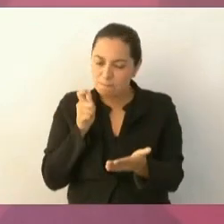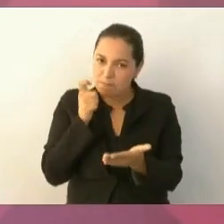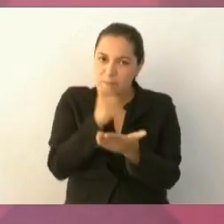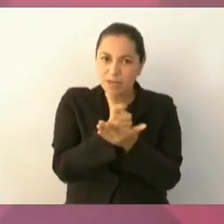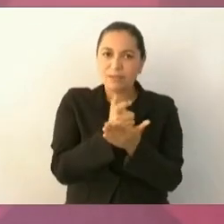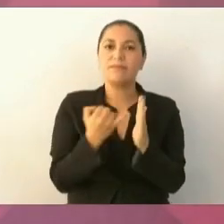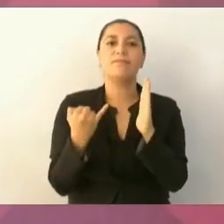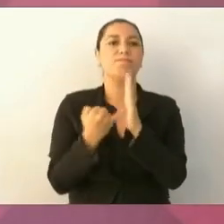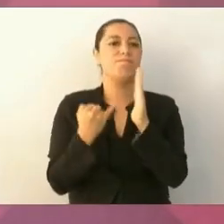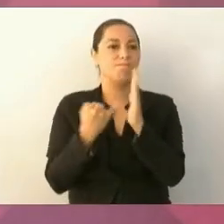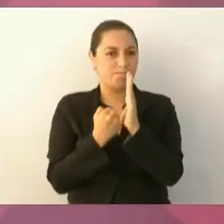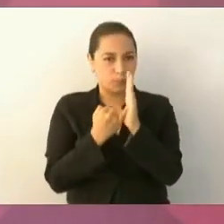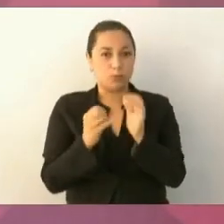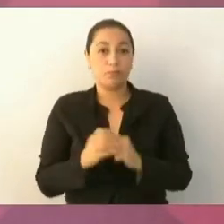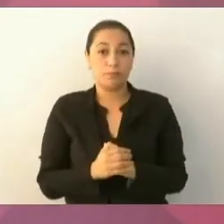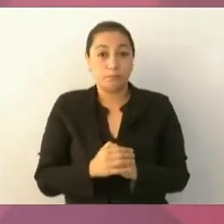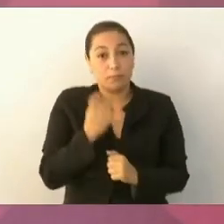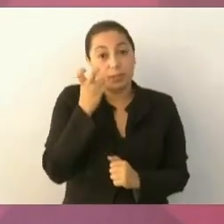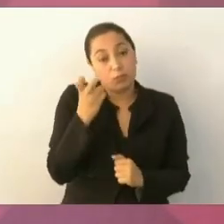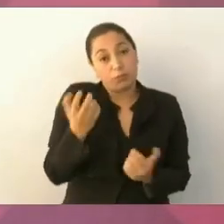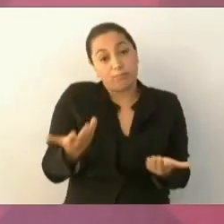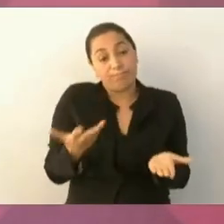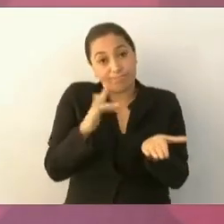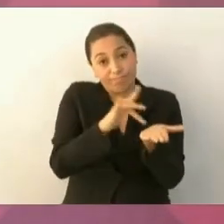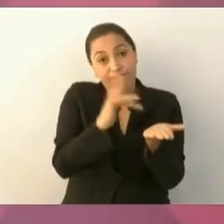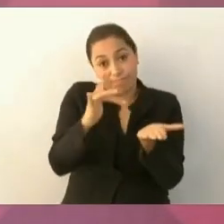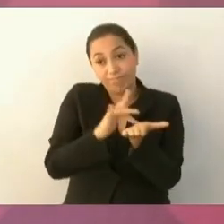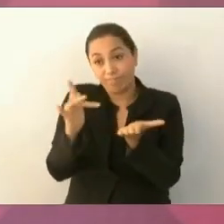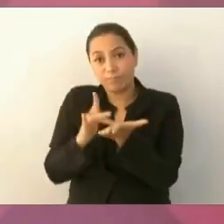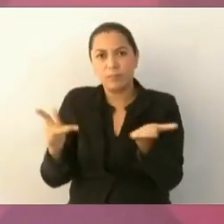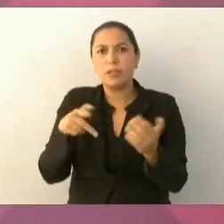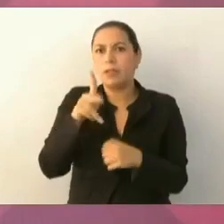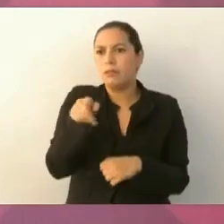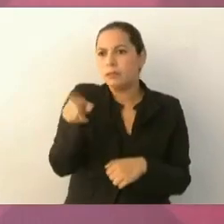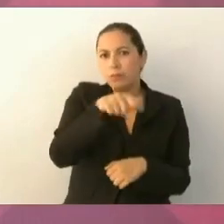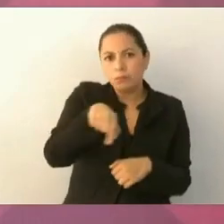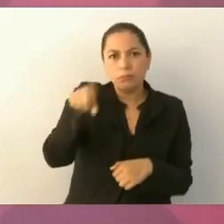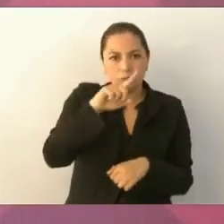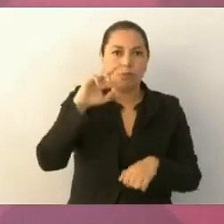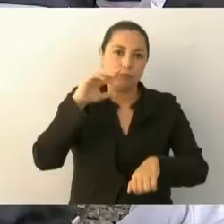Les tengo que agradecer, aunque es una responsabilidad